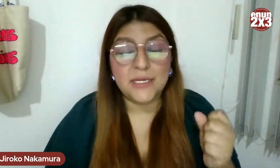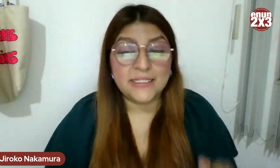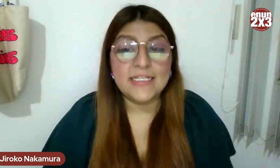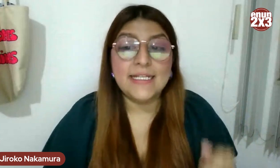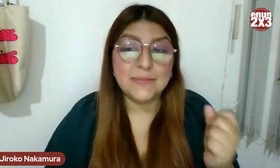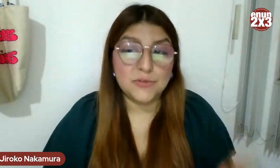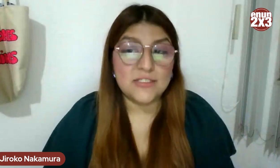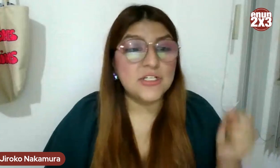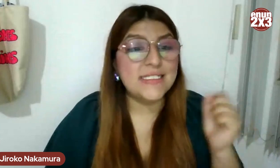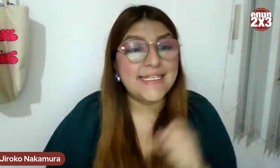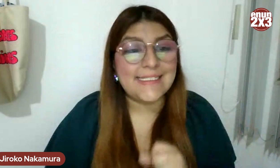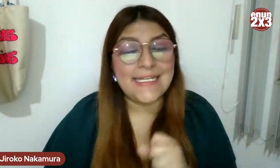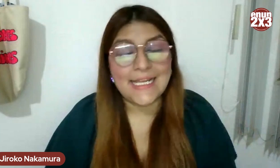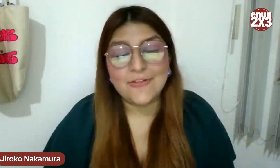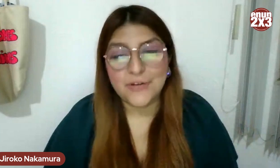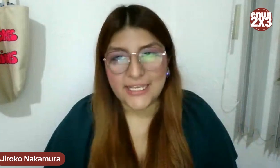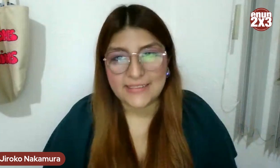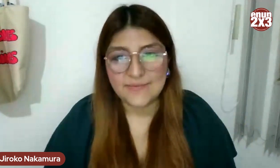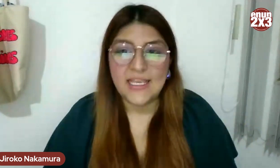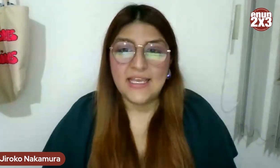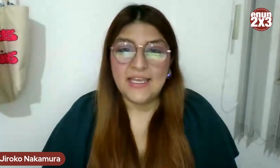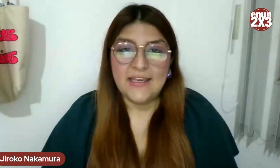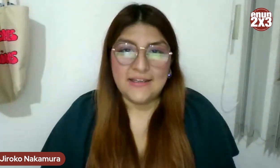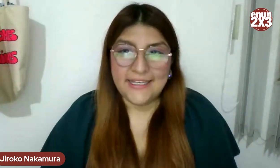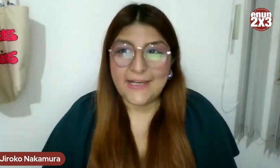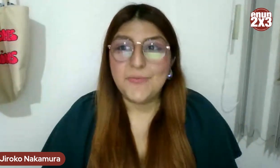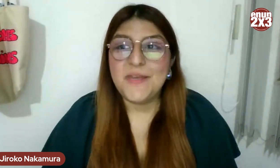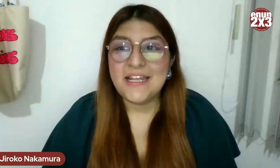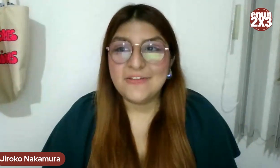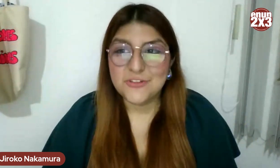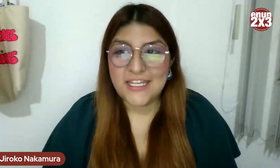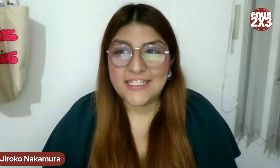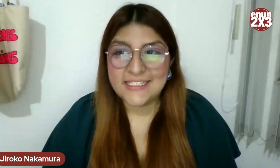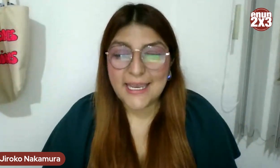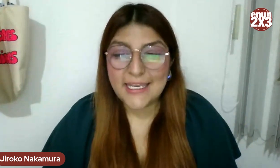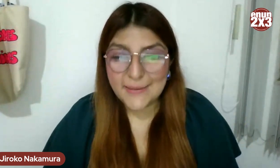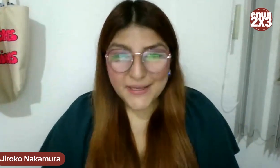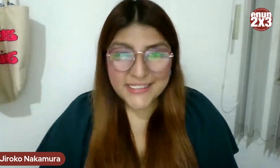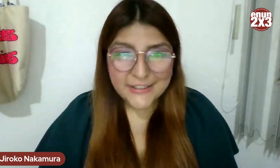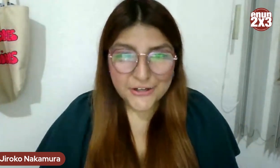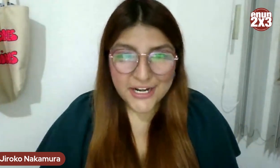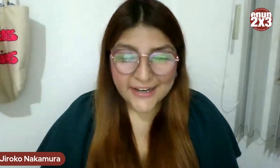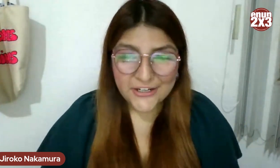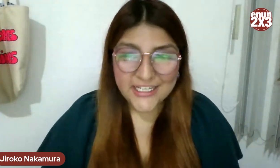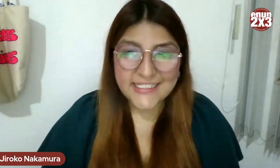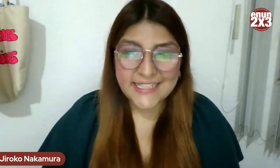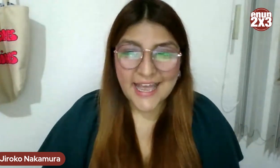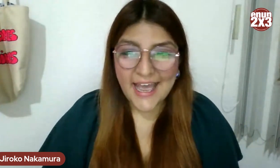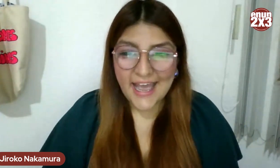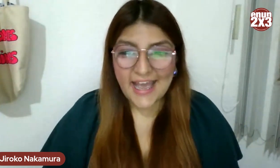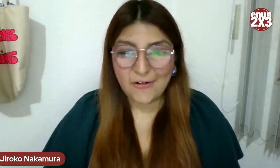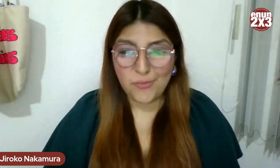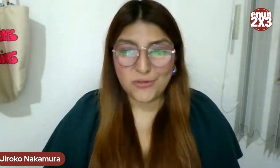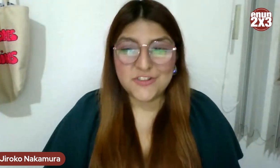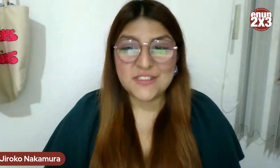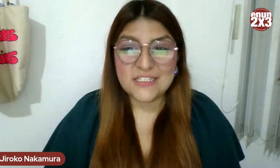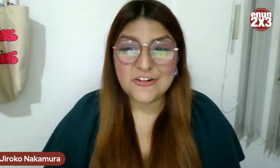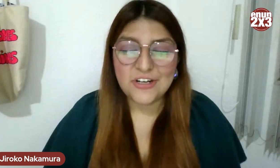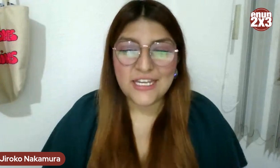impugnaciones para repartir las diputaciones y senadurías. ¿Qué opinan ustedes? ¿Qué pasa con